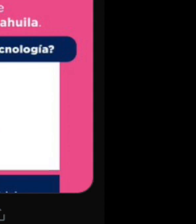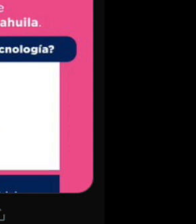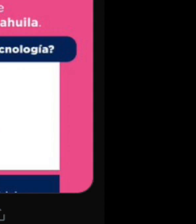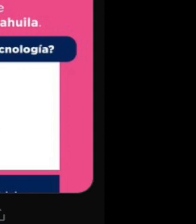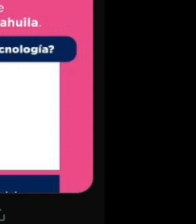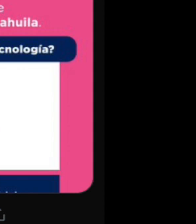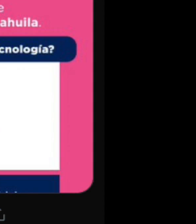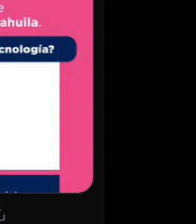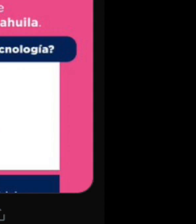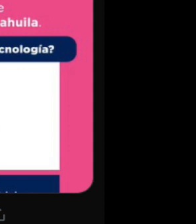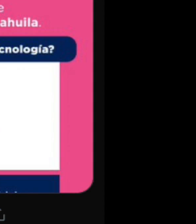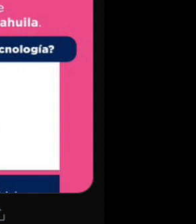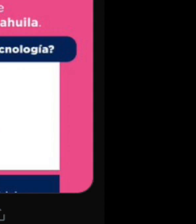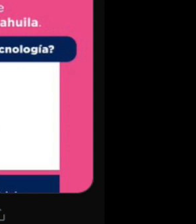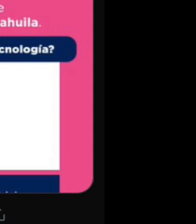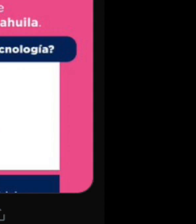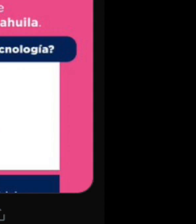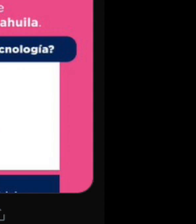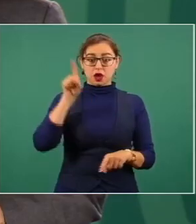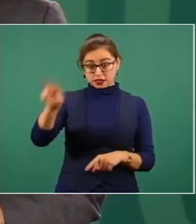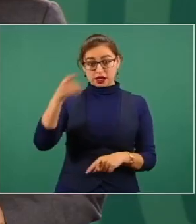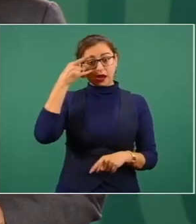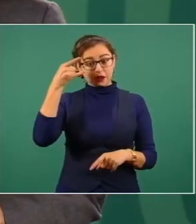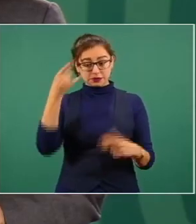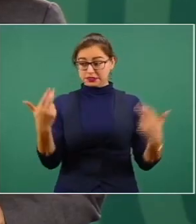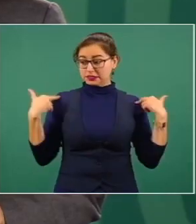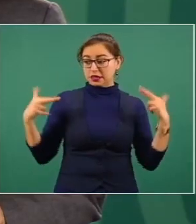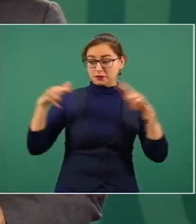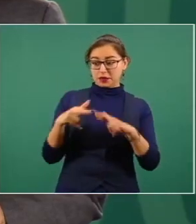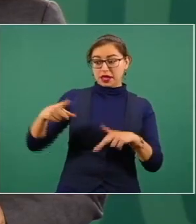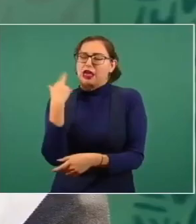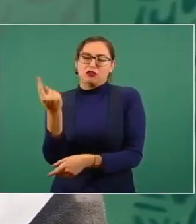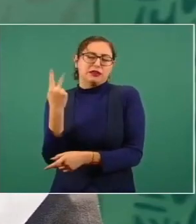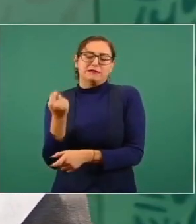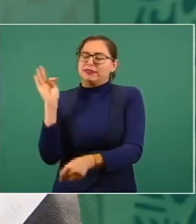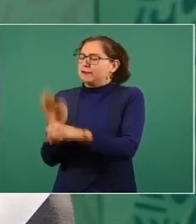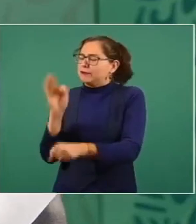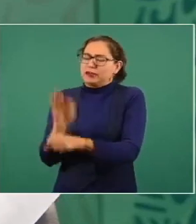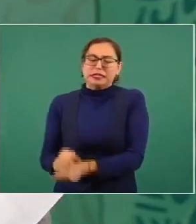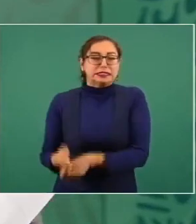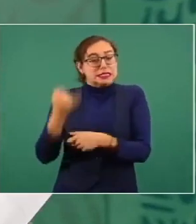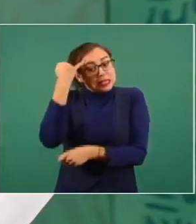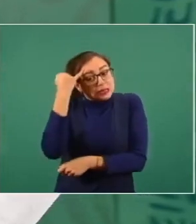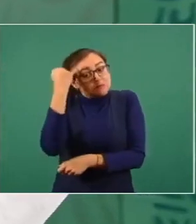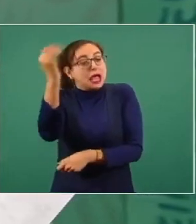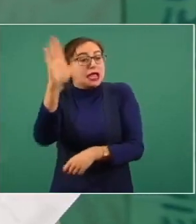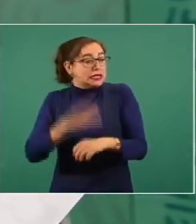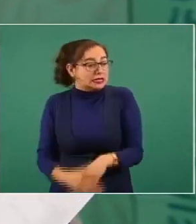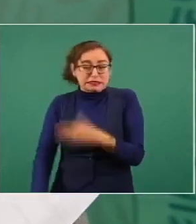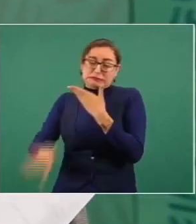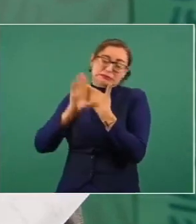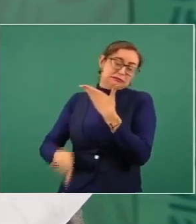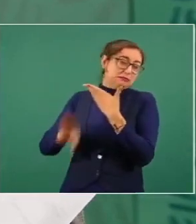autónomos específicamente el ine continúa ya que el poder ejecutivo mantiene una cruzada contra dichas instituciones